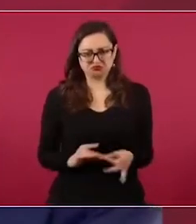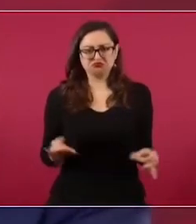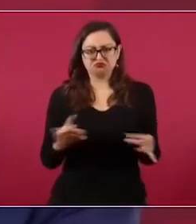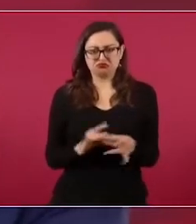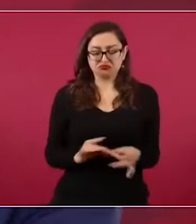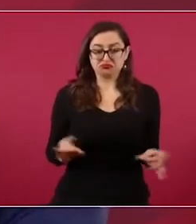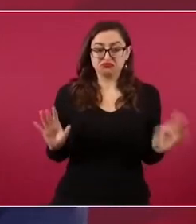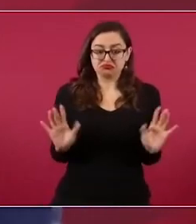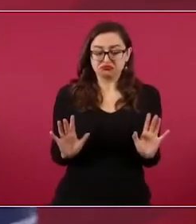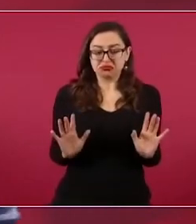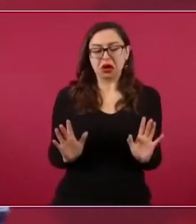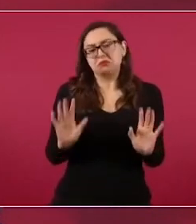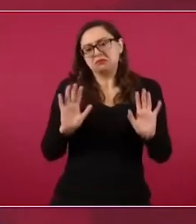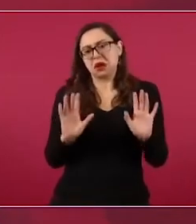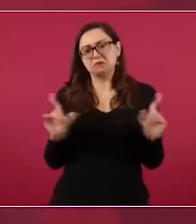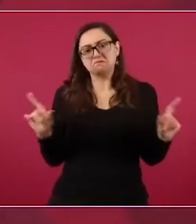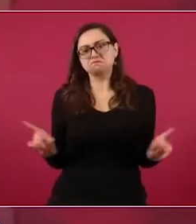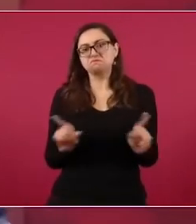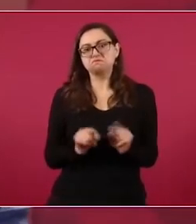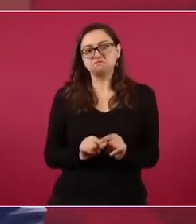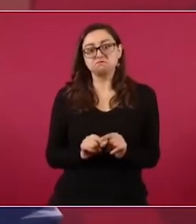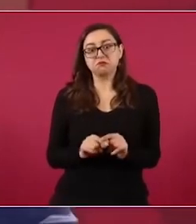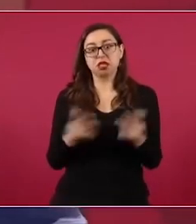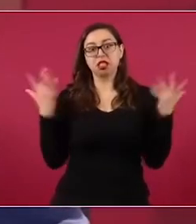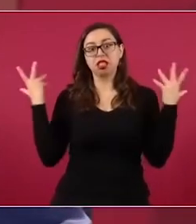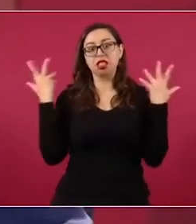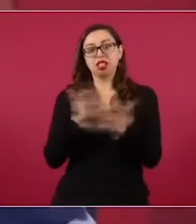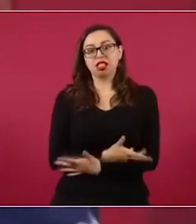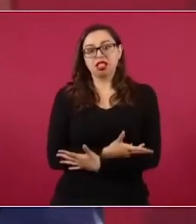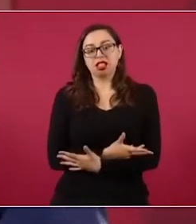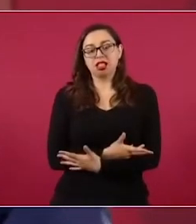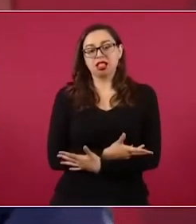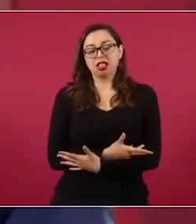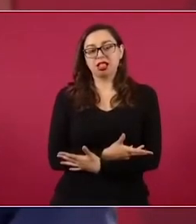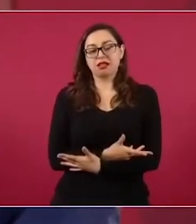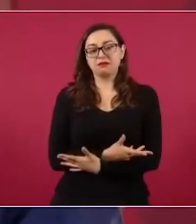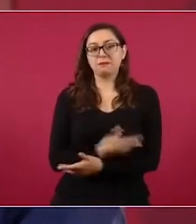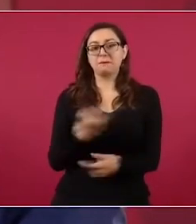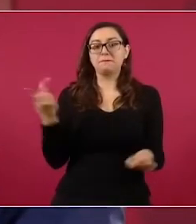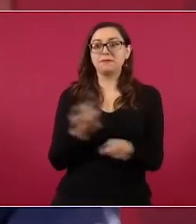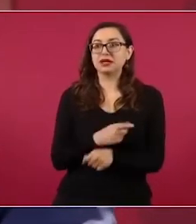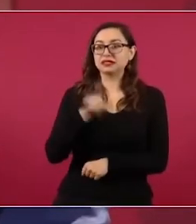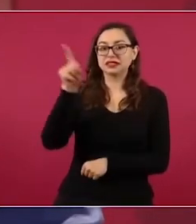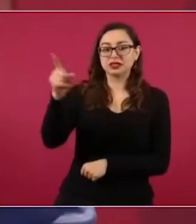tenía información de que había un evento